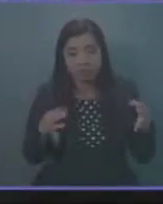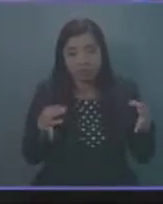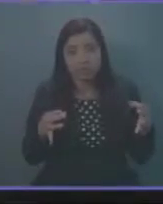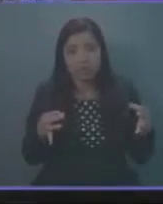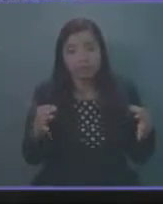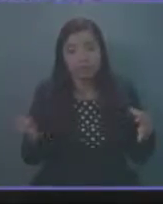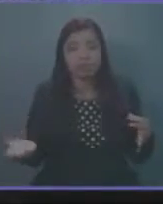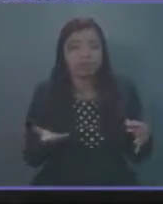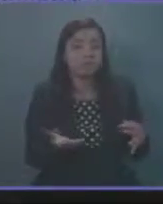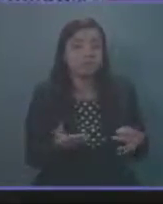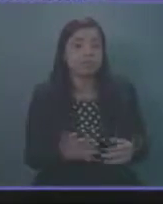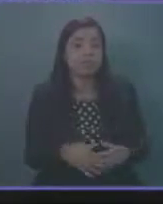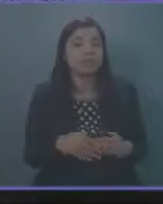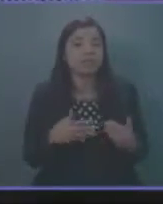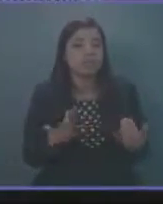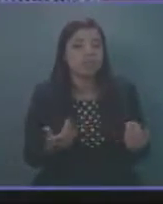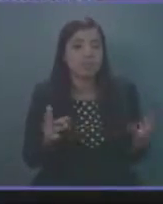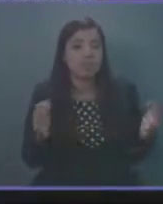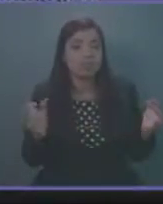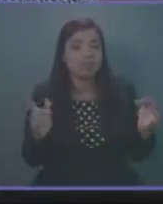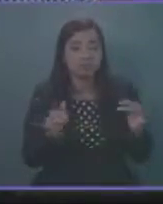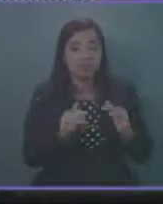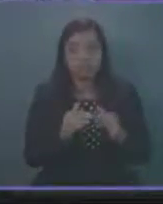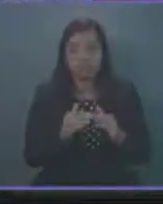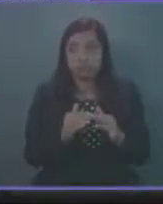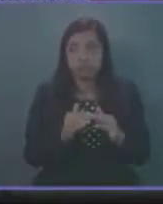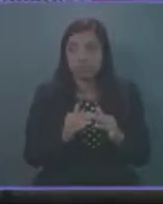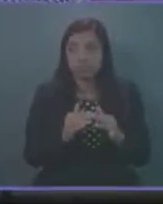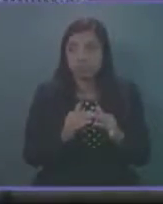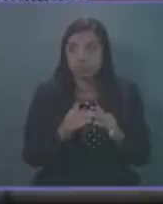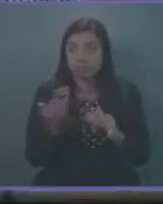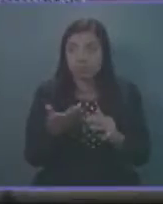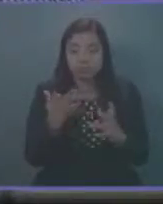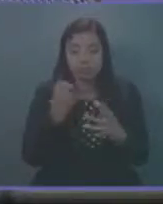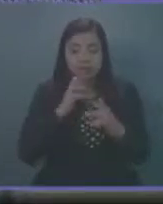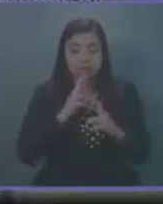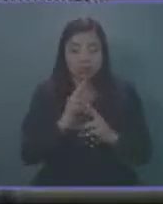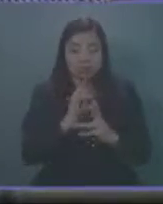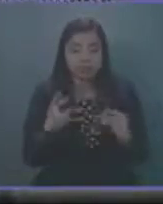para una reunión sobre un asunto que queremos resolver. Gracias, presidente.